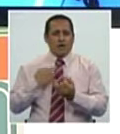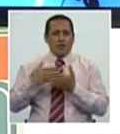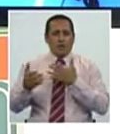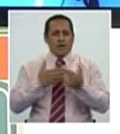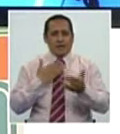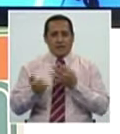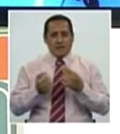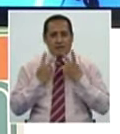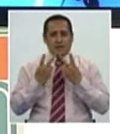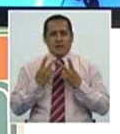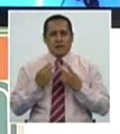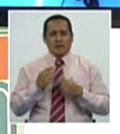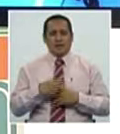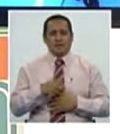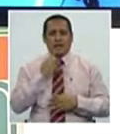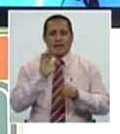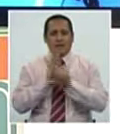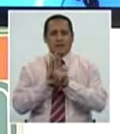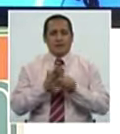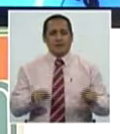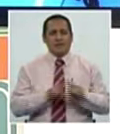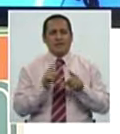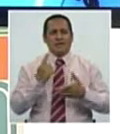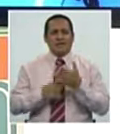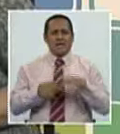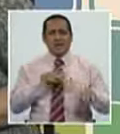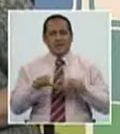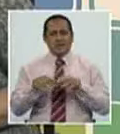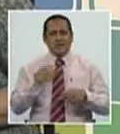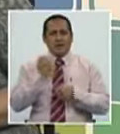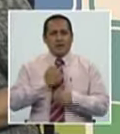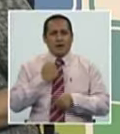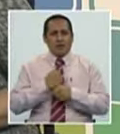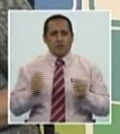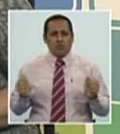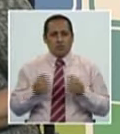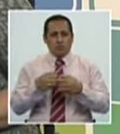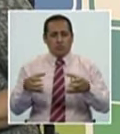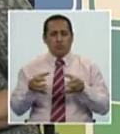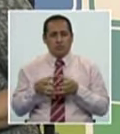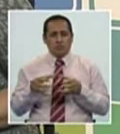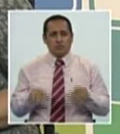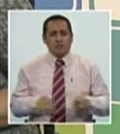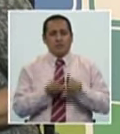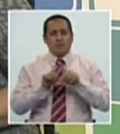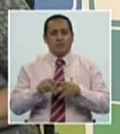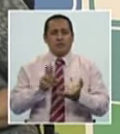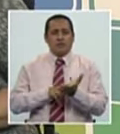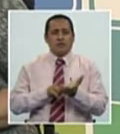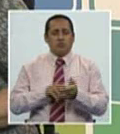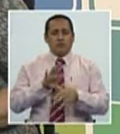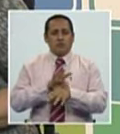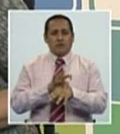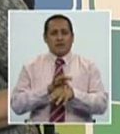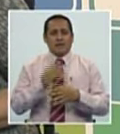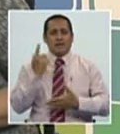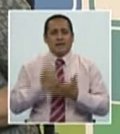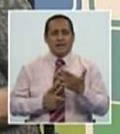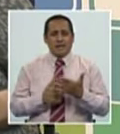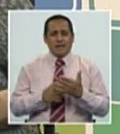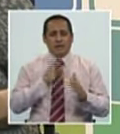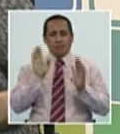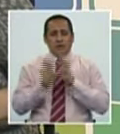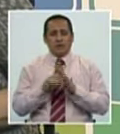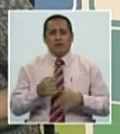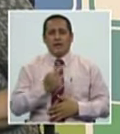estas entidades que violan esta ley. ¿Y qué nos podría decir usted, trabajando justamente para el Seguro Social,